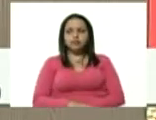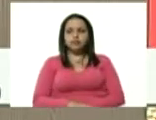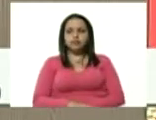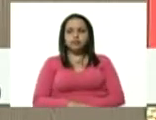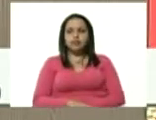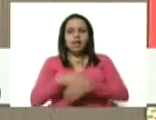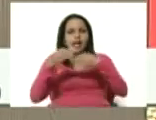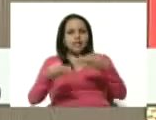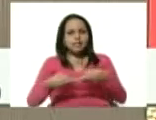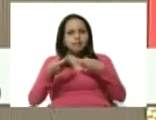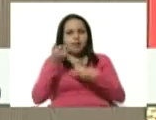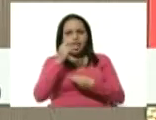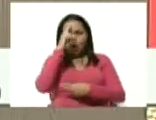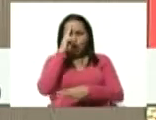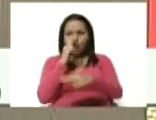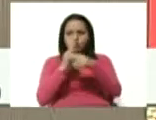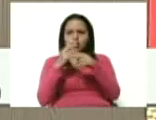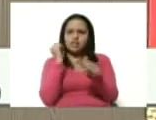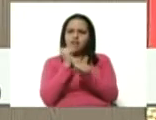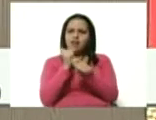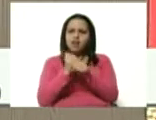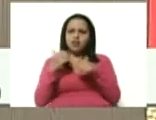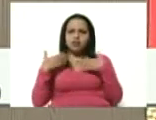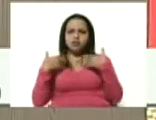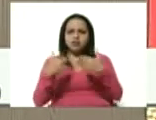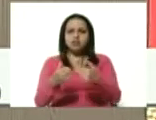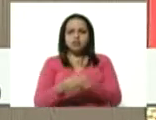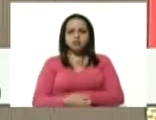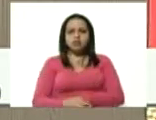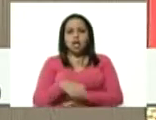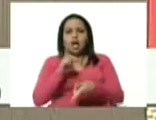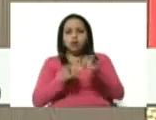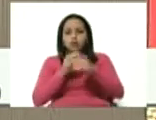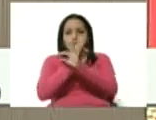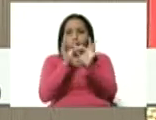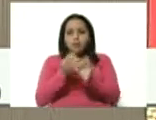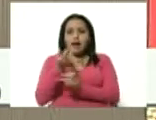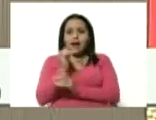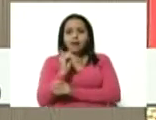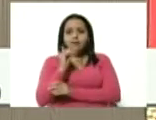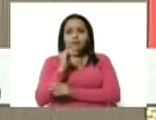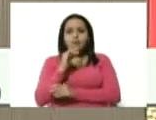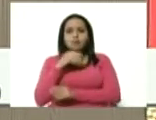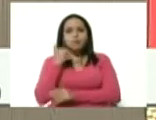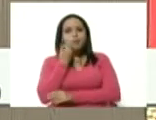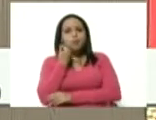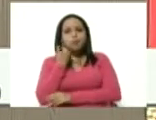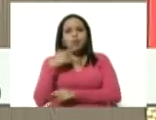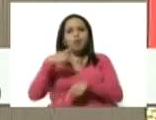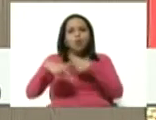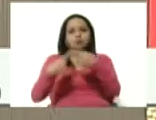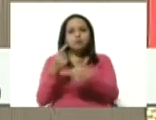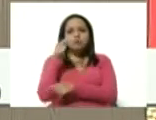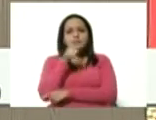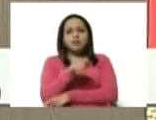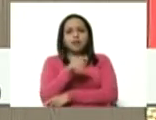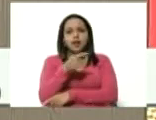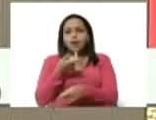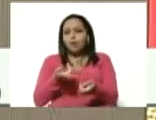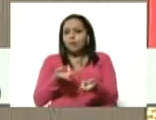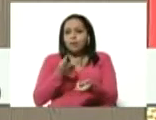siempre rendimos homenaje a los trabajadores de la salud que de alguna manera han sido víctimas también de esta